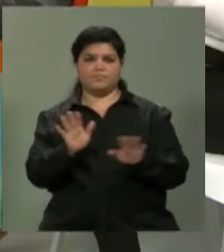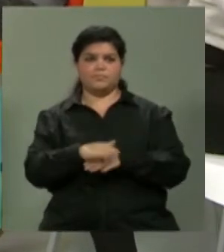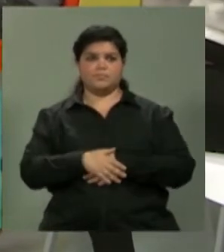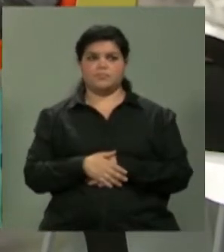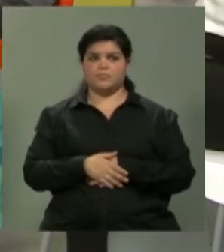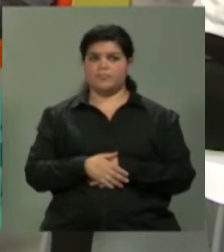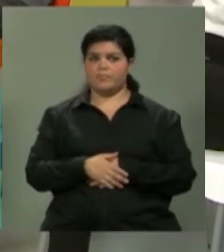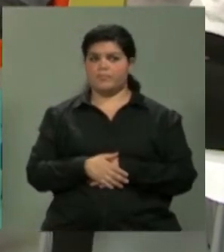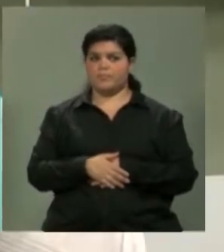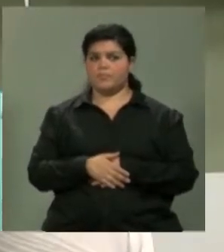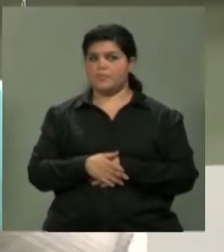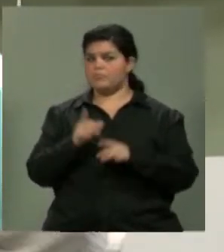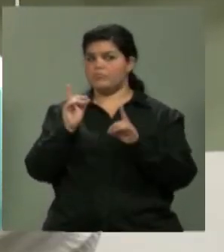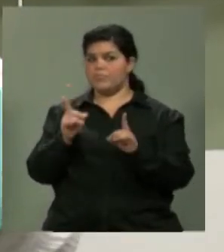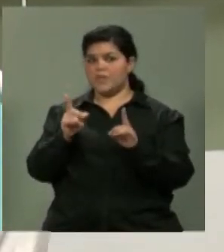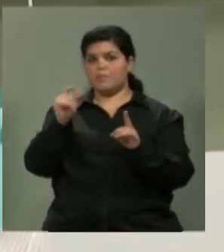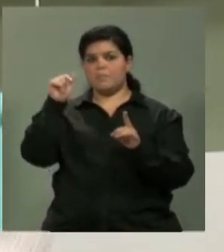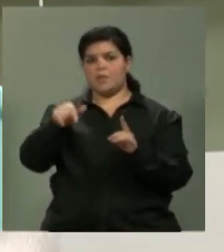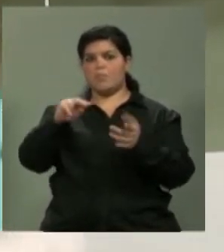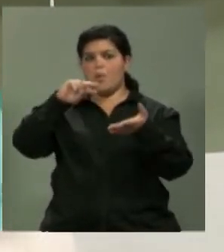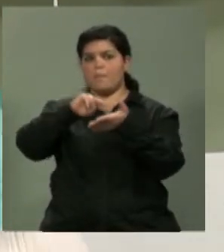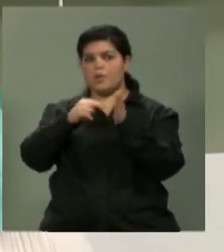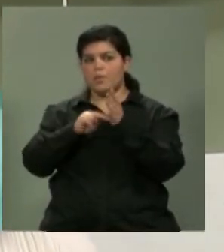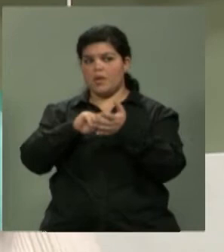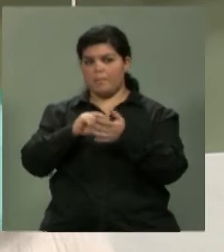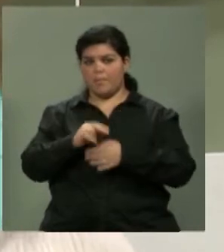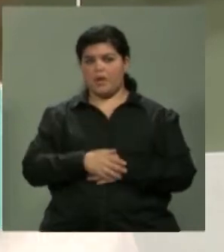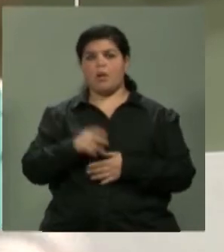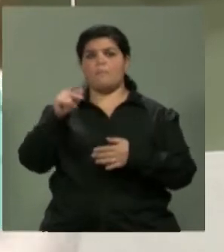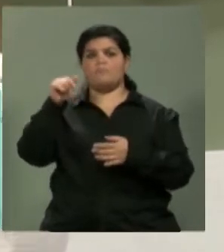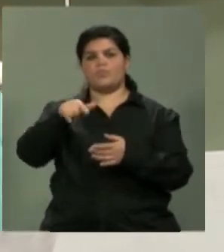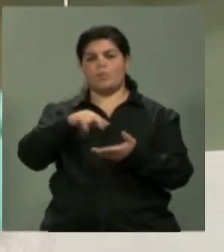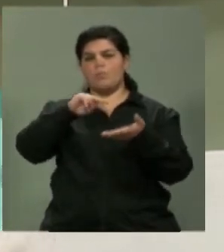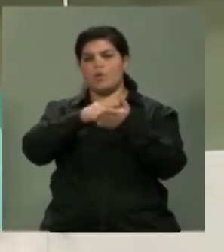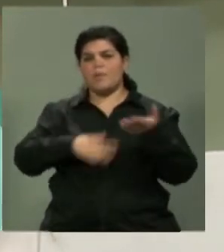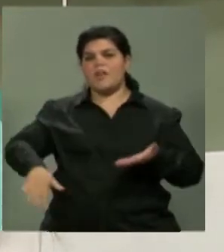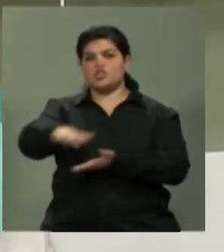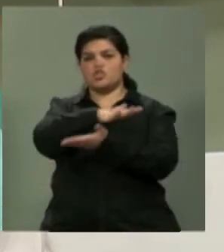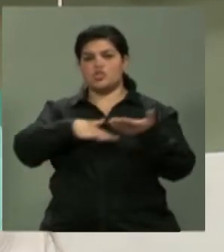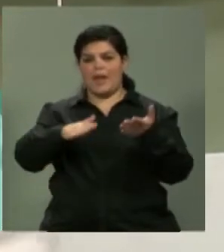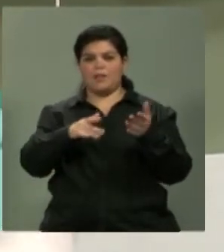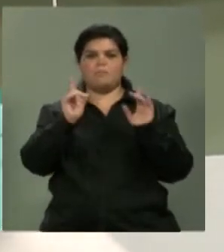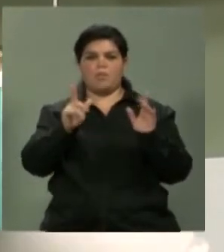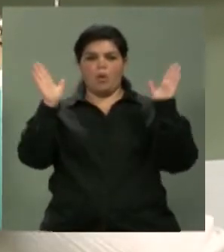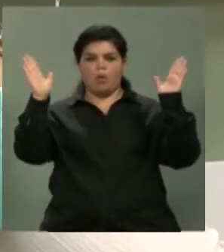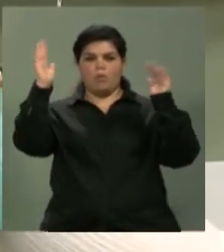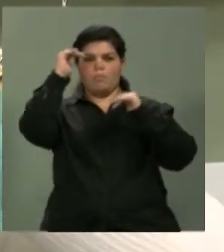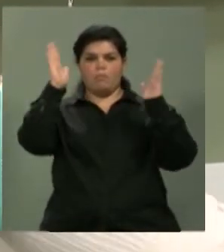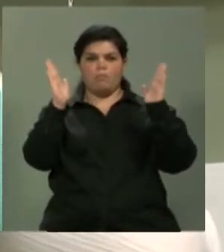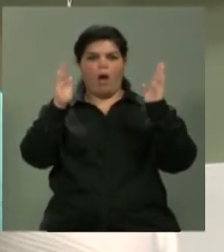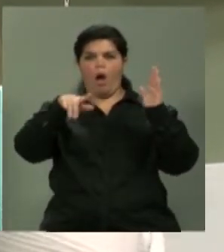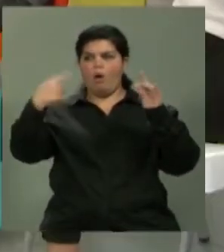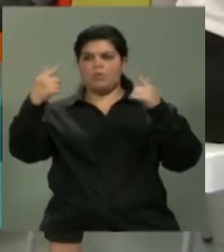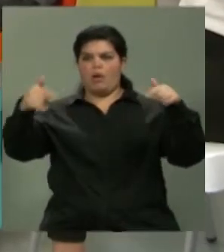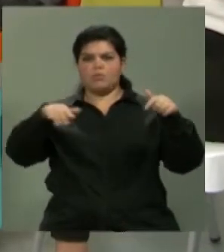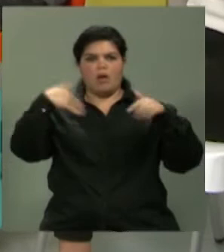ustedes analizan, como están analizando el problema, que es una problemática social, desde un cuadrado, como lo están pensando, y no pueden. No, una vida no